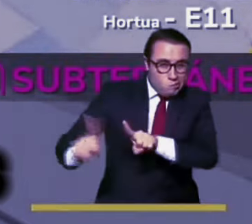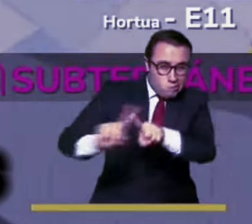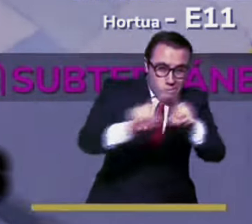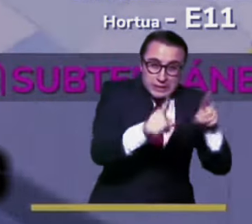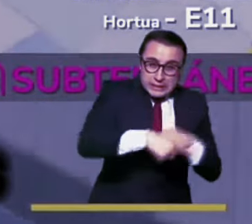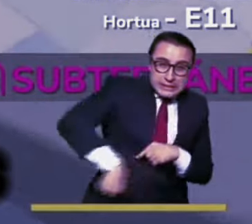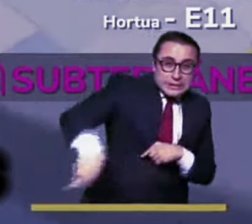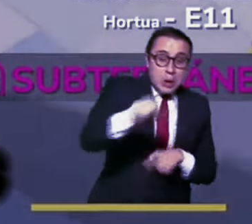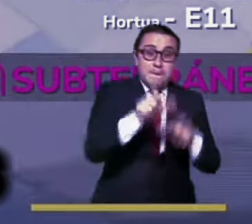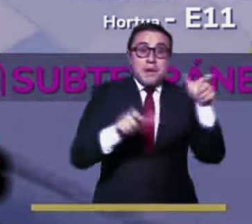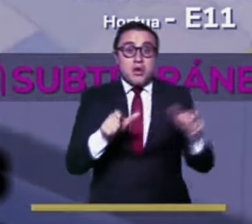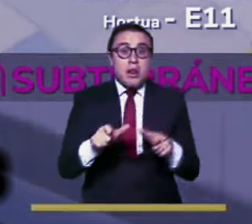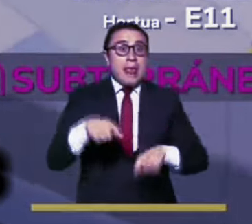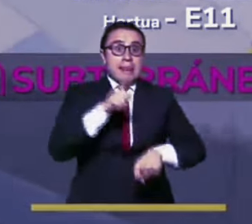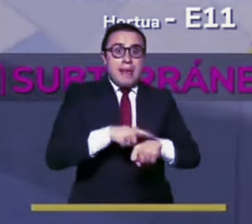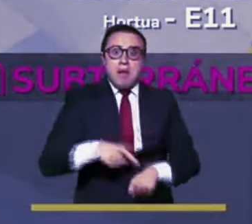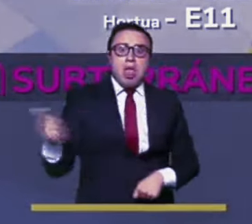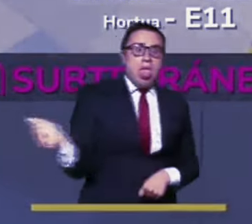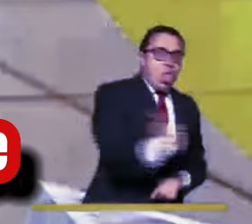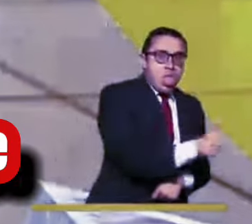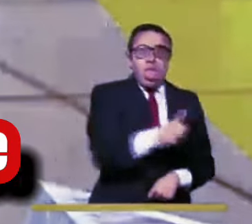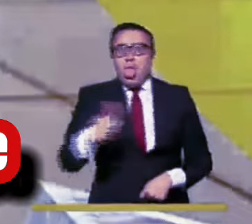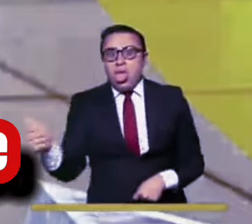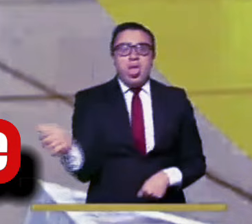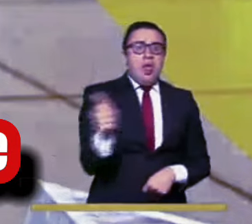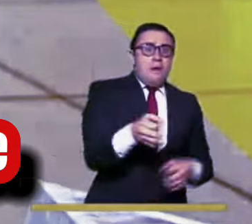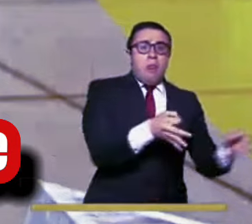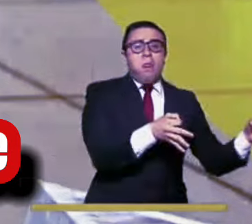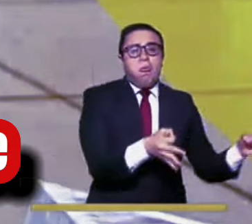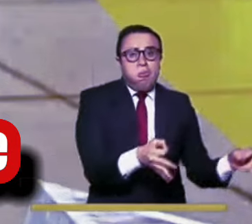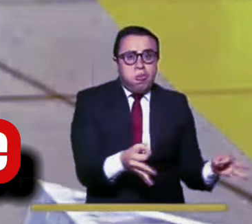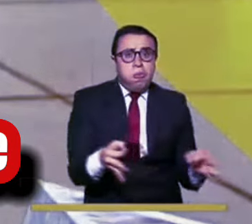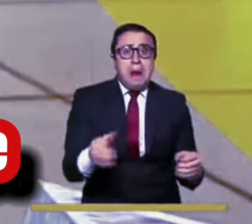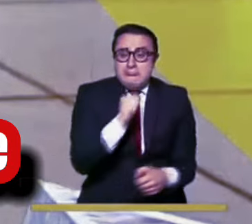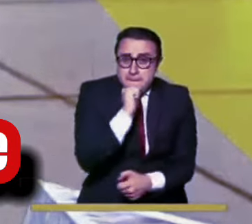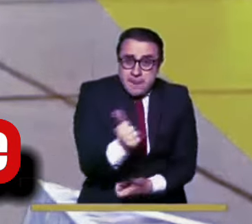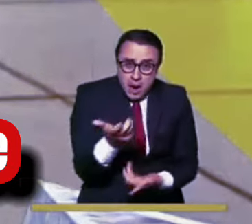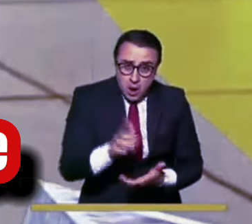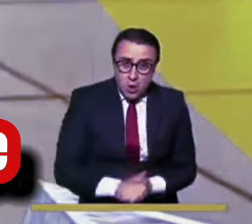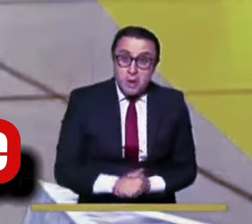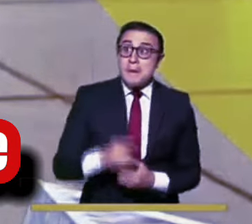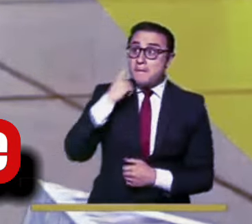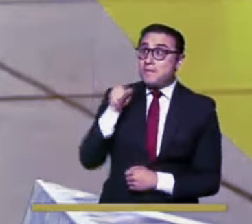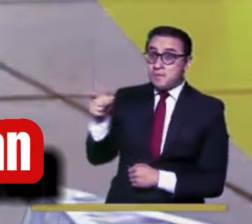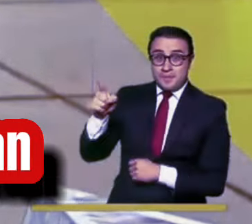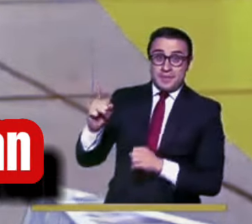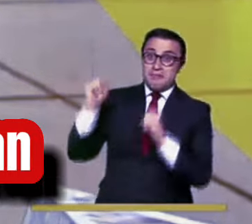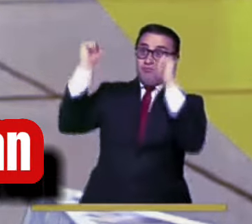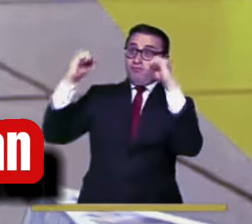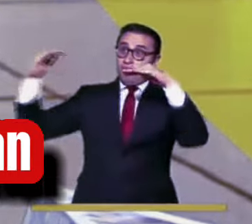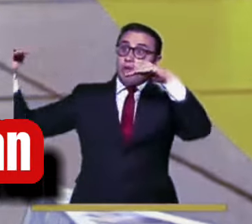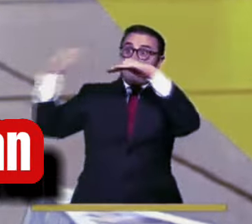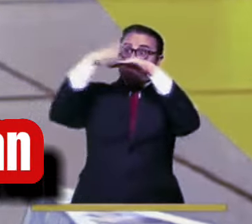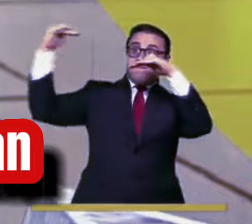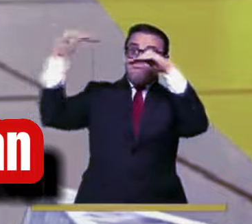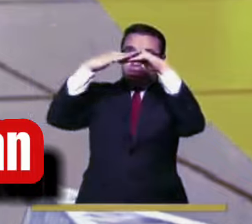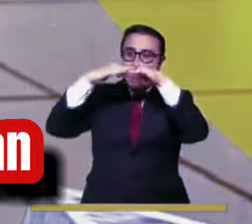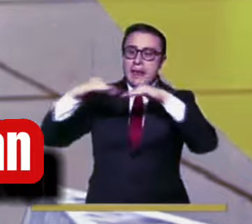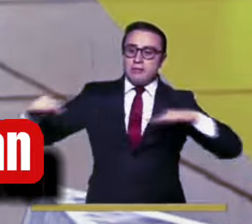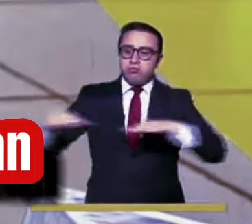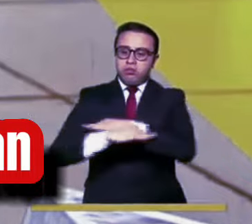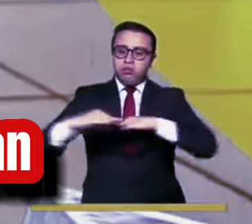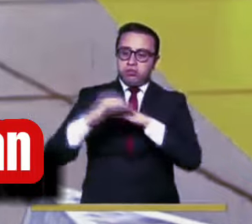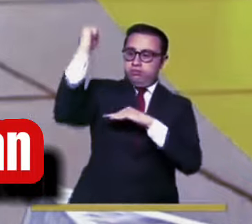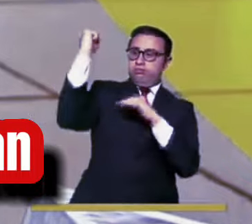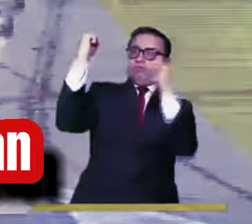de los y las ciudadanas. La obra del metro elevado, al realizarse sobre la vía, requiere más cierres viales